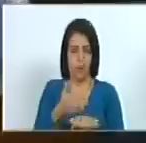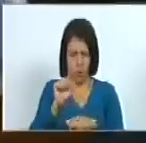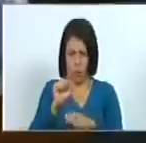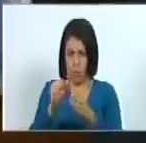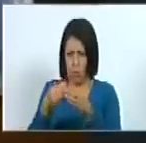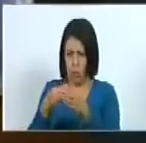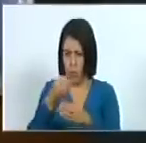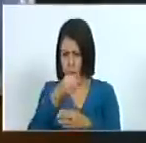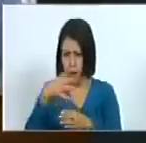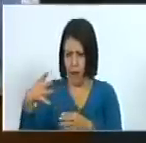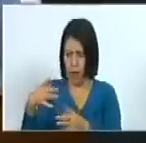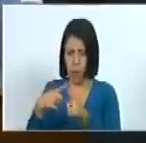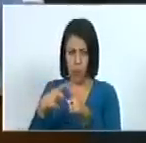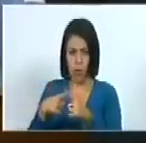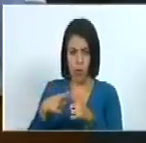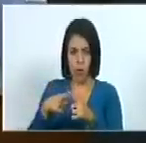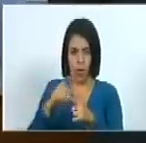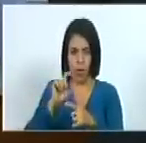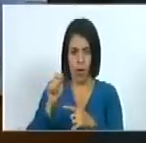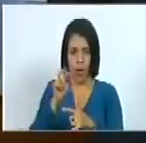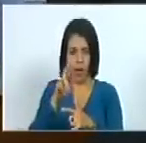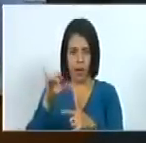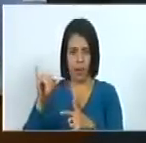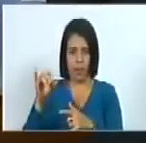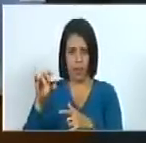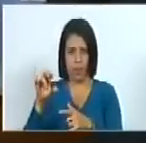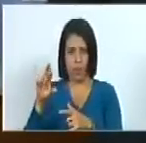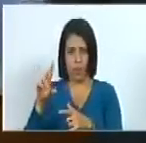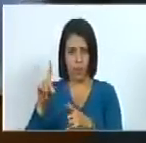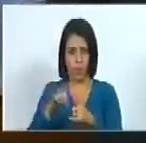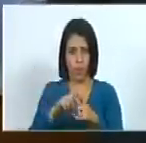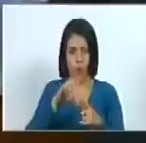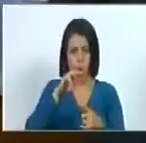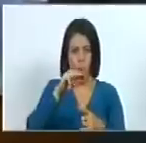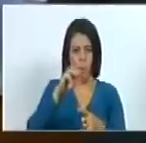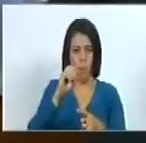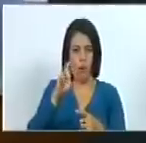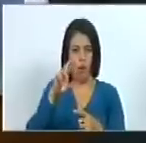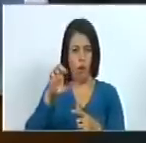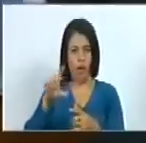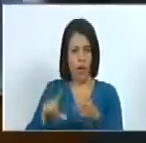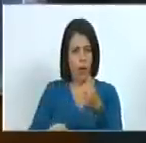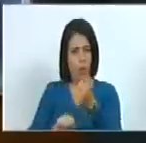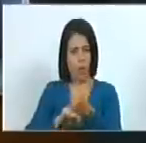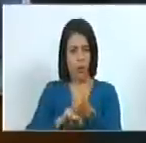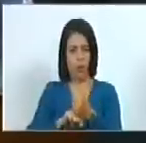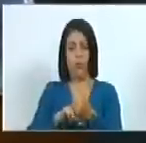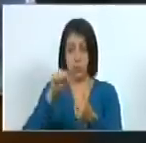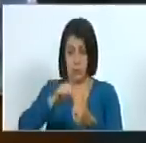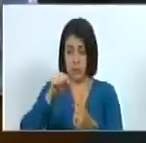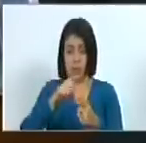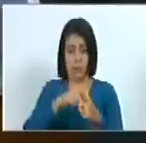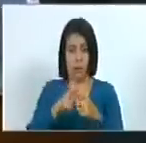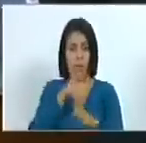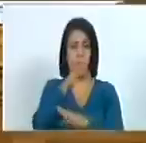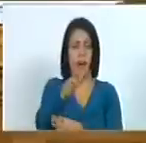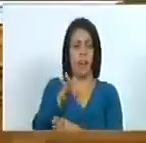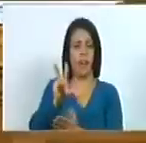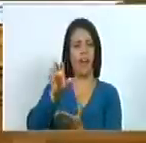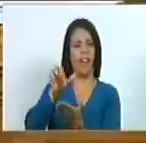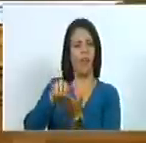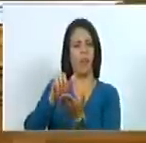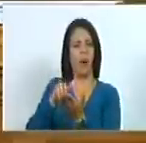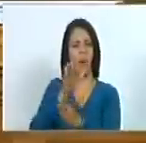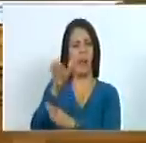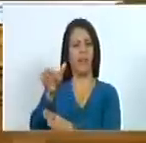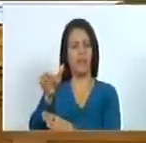Democrática. Garrido, Sergio Garrido. No, Morel Rodríguez tampoco. ¿Usted no está apoyando a Morel Rodríguez? Sí, a Morel Rodríguez sí. Entonces que vayan